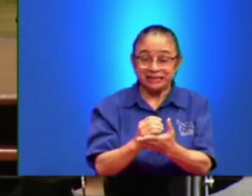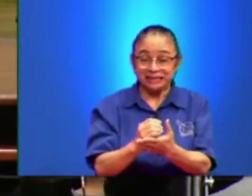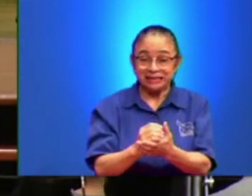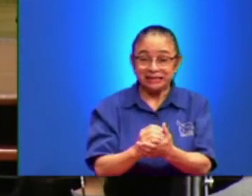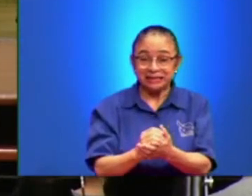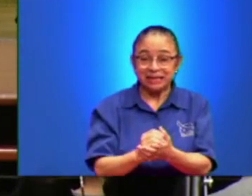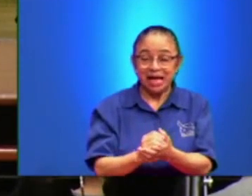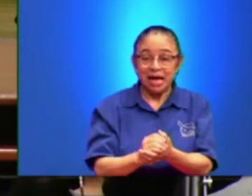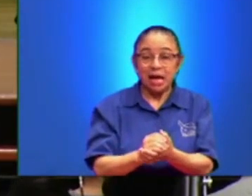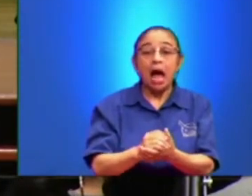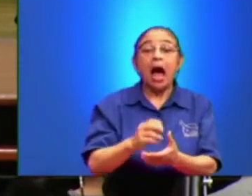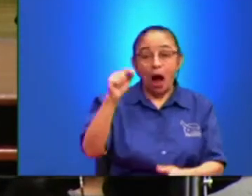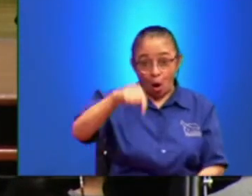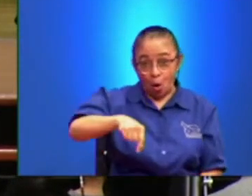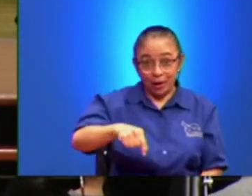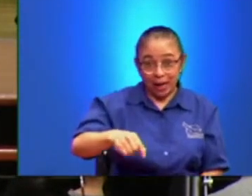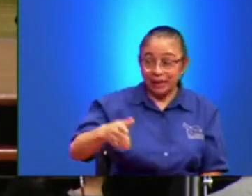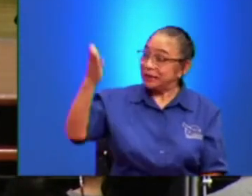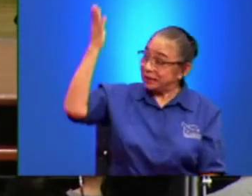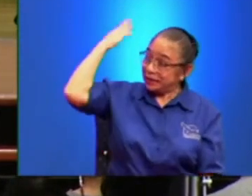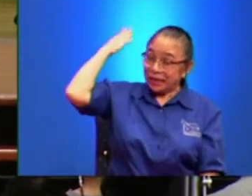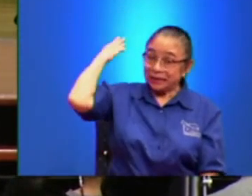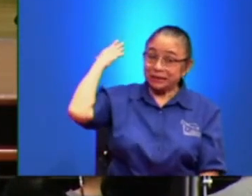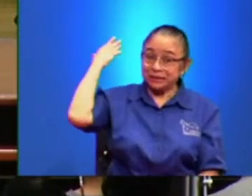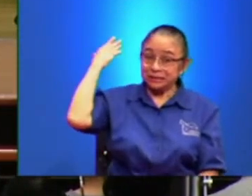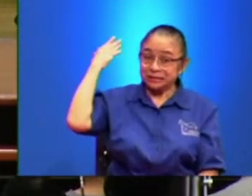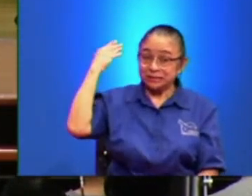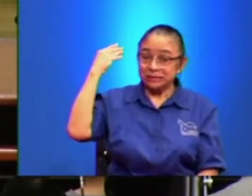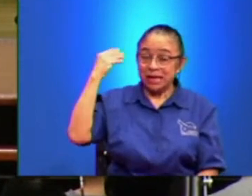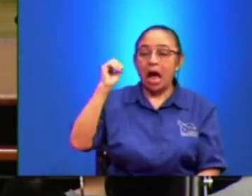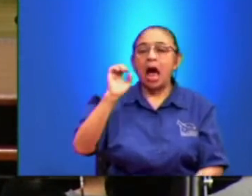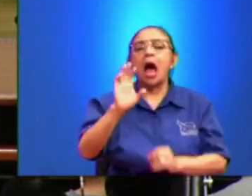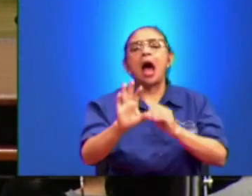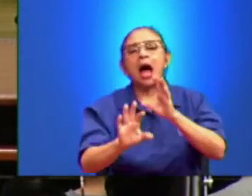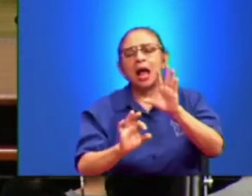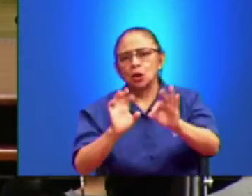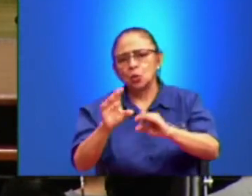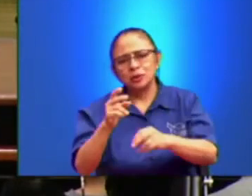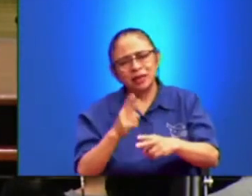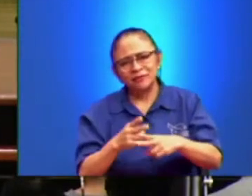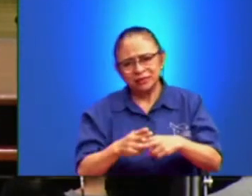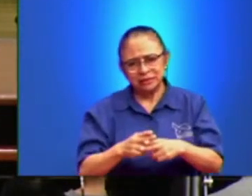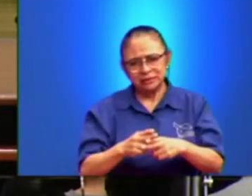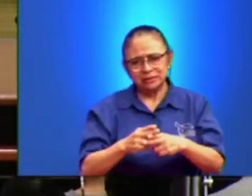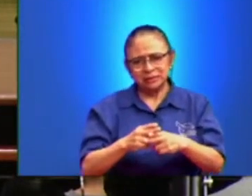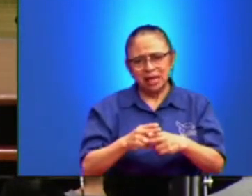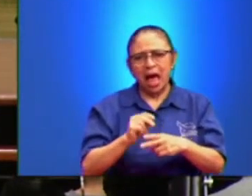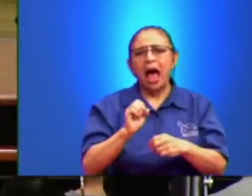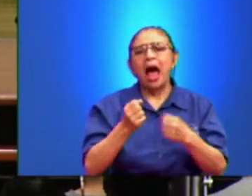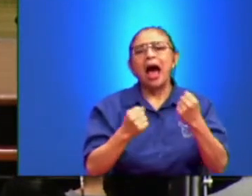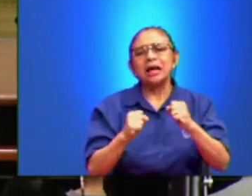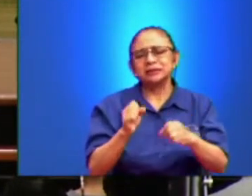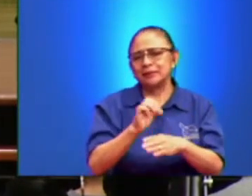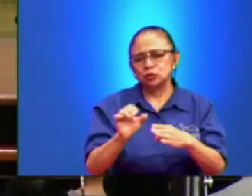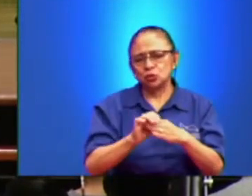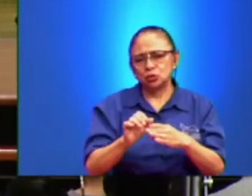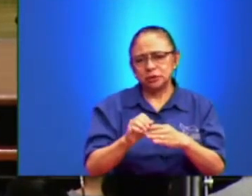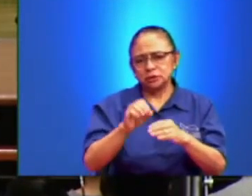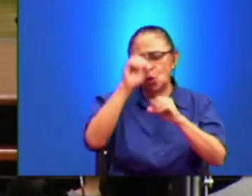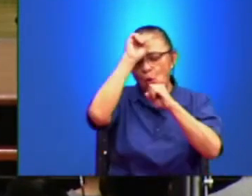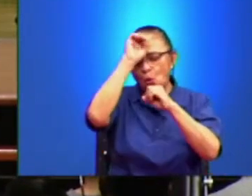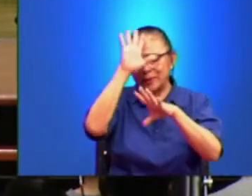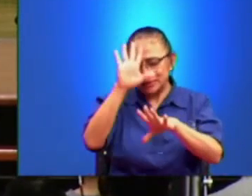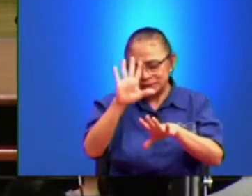como los que nos han antecedido a veces hacemos cosas obedeciendo a dios pero sin entenderlas